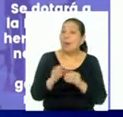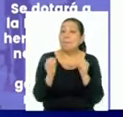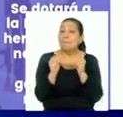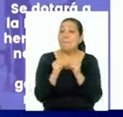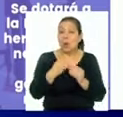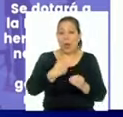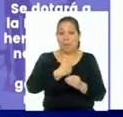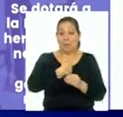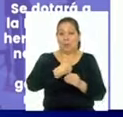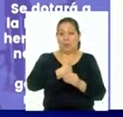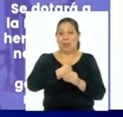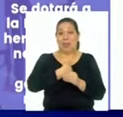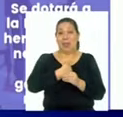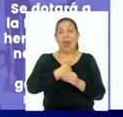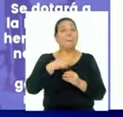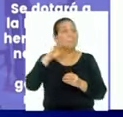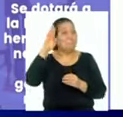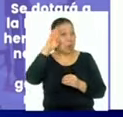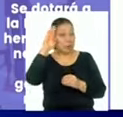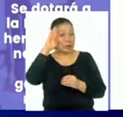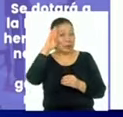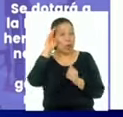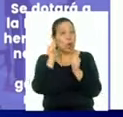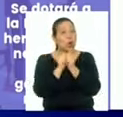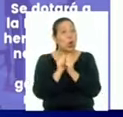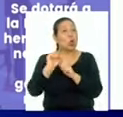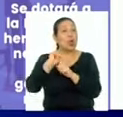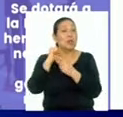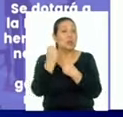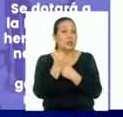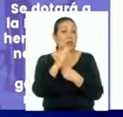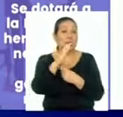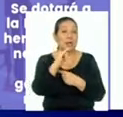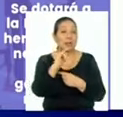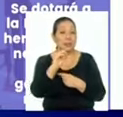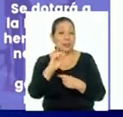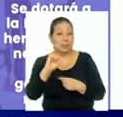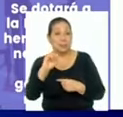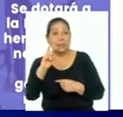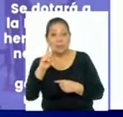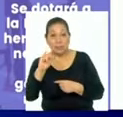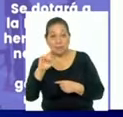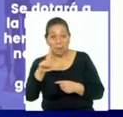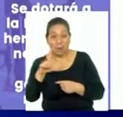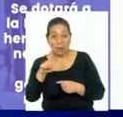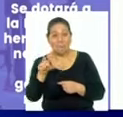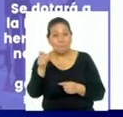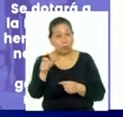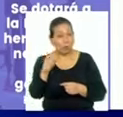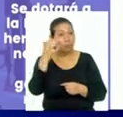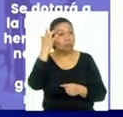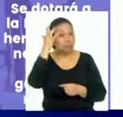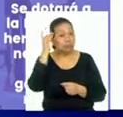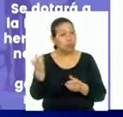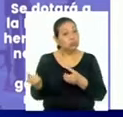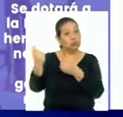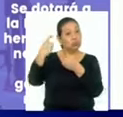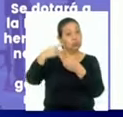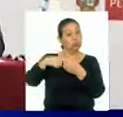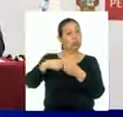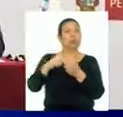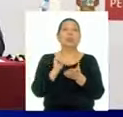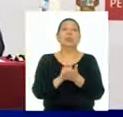la propia policía en colaboración con la sociedad civil y expertos en el tema. El